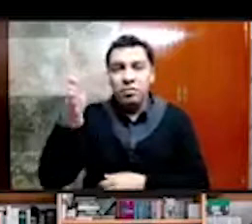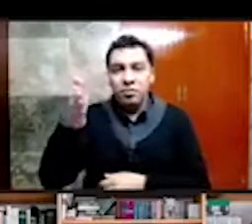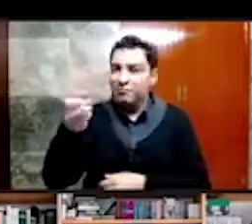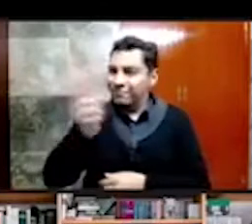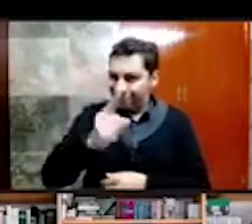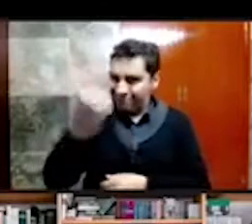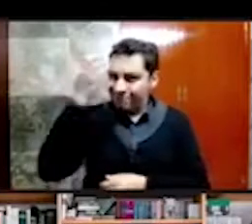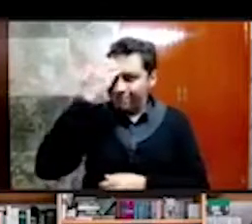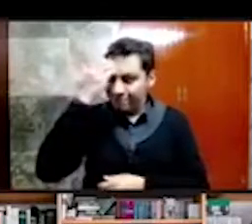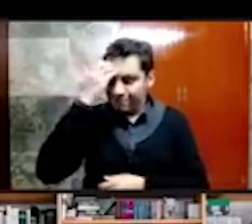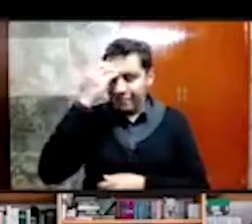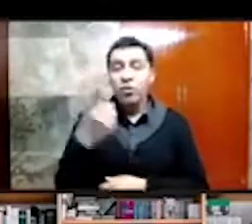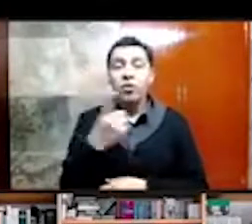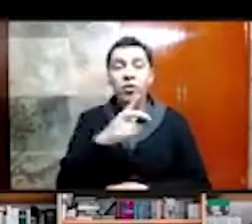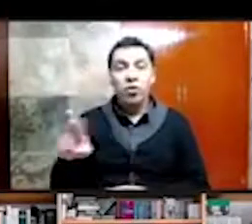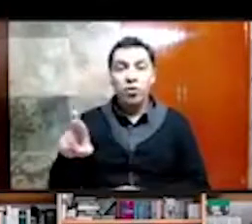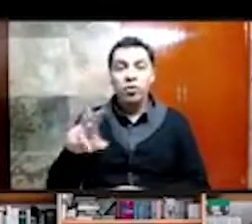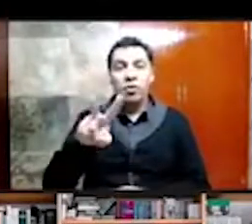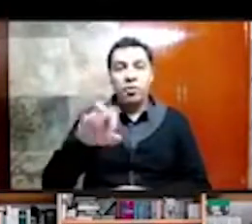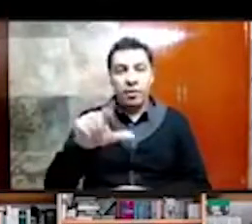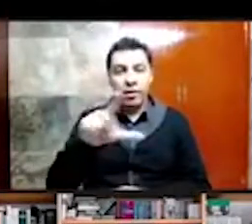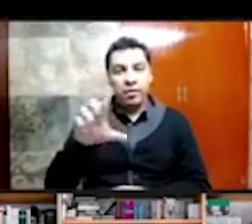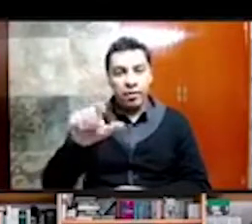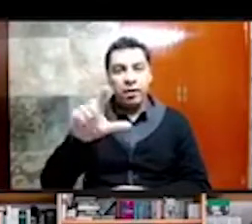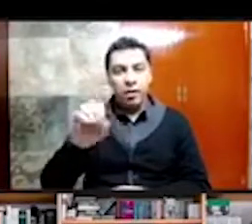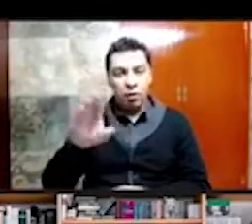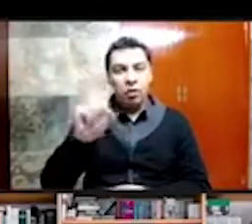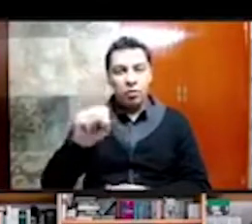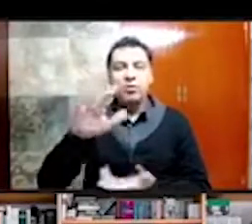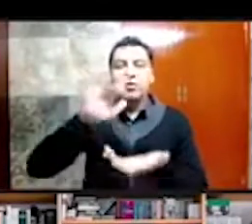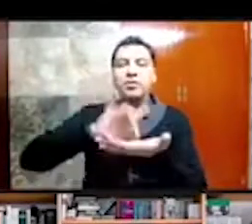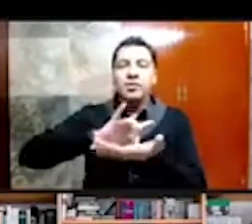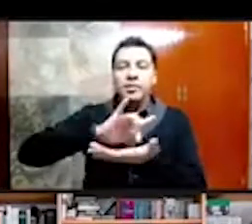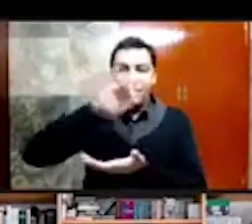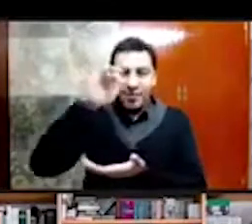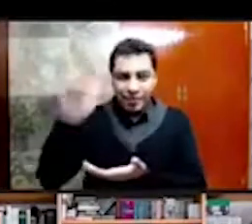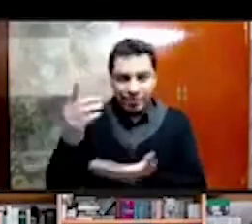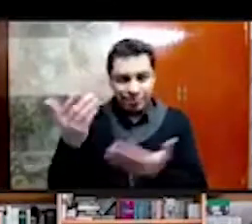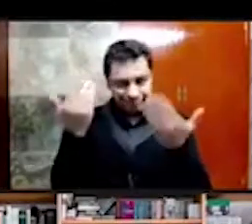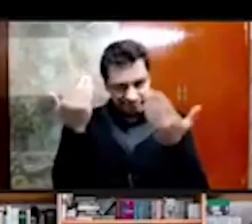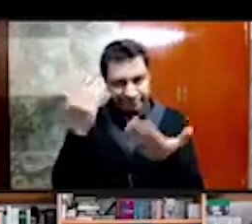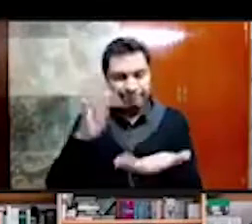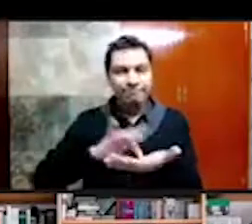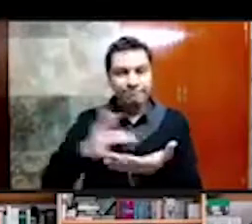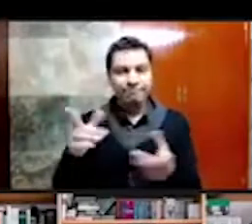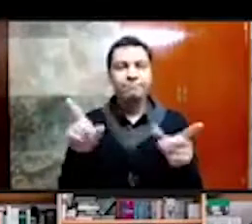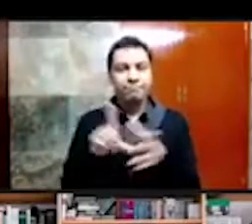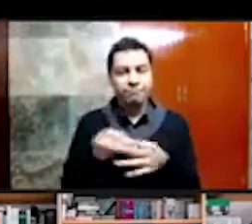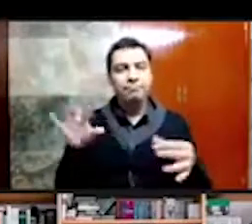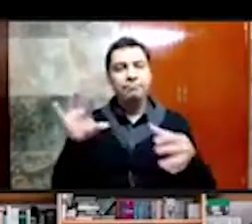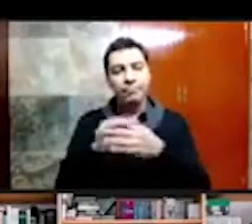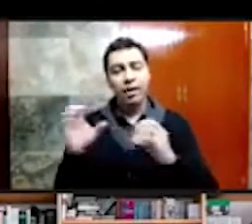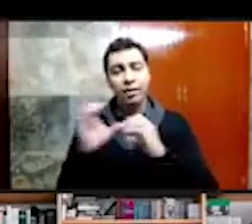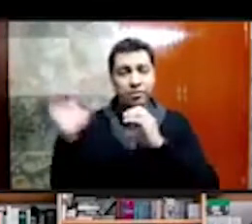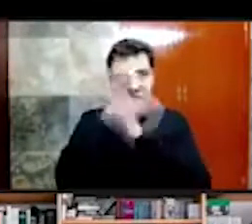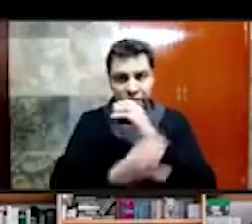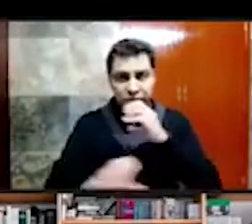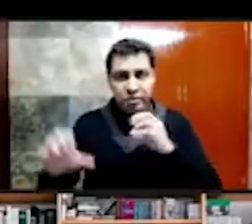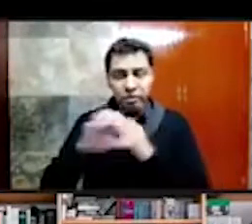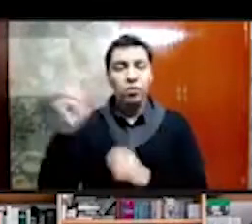Al doctor Villalobos, pues muchas gracias, doctor, por este magnífico cierre de un ciclo que